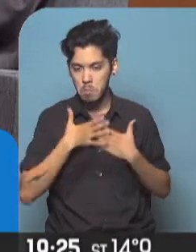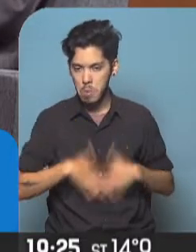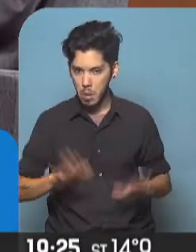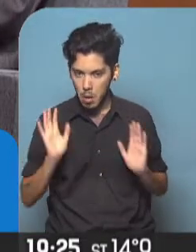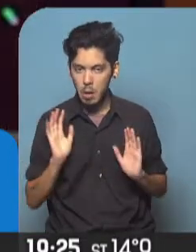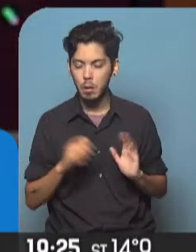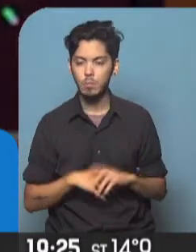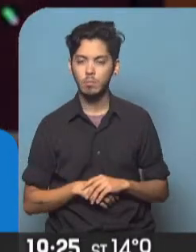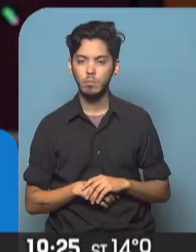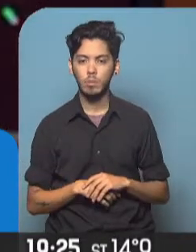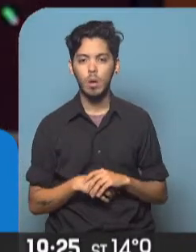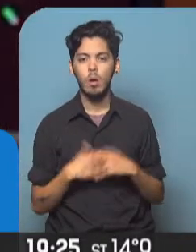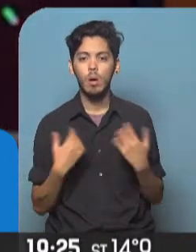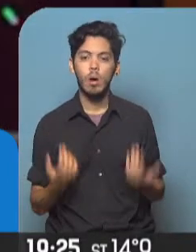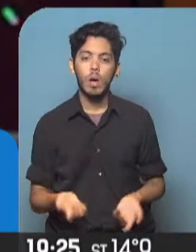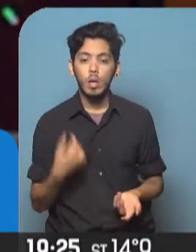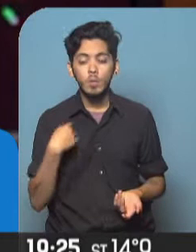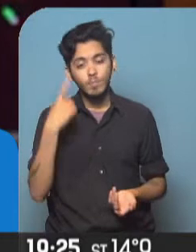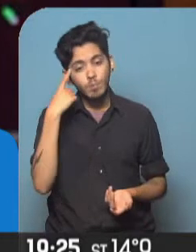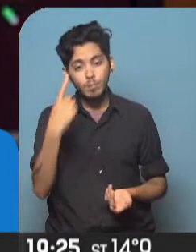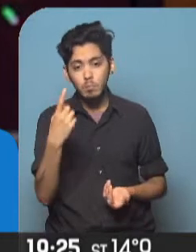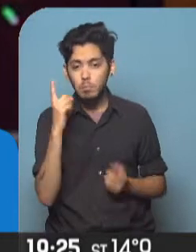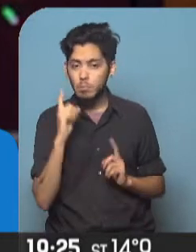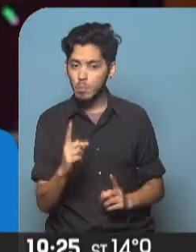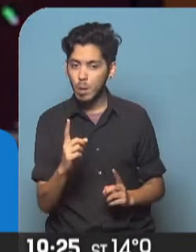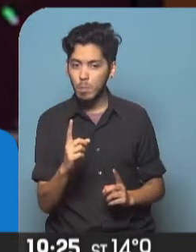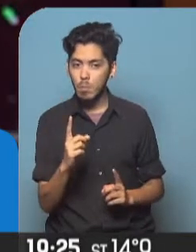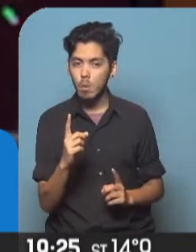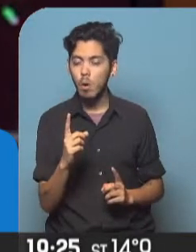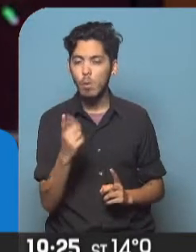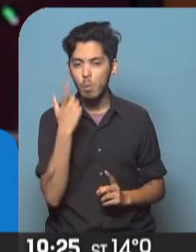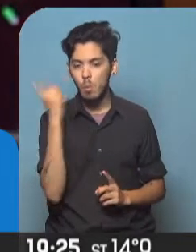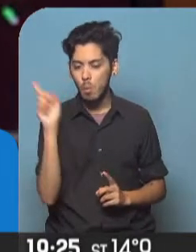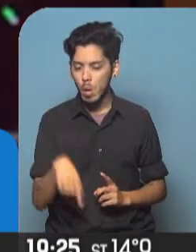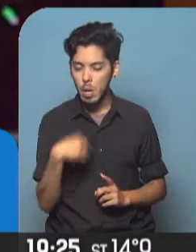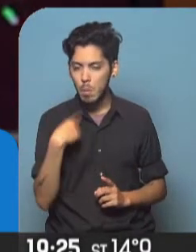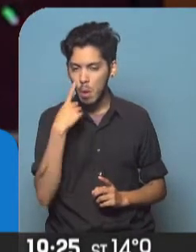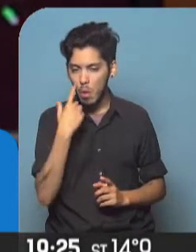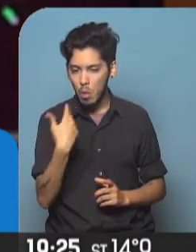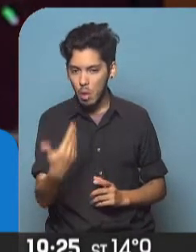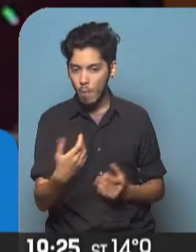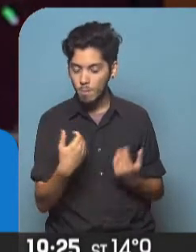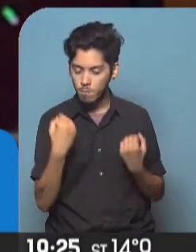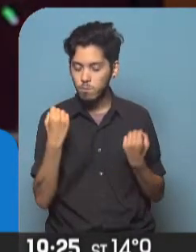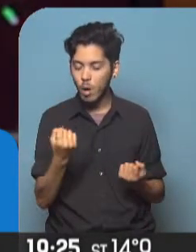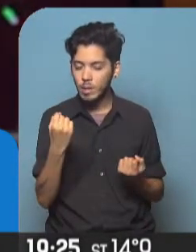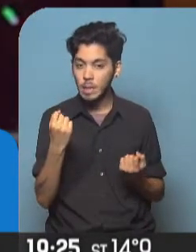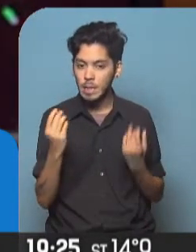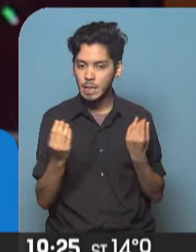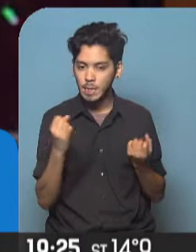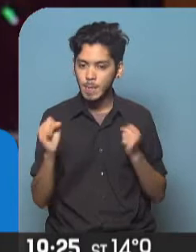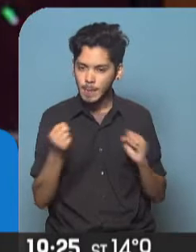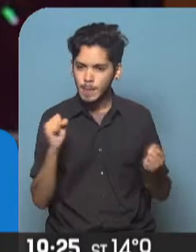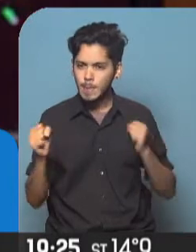tranquilidad. Bueno, es eso, yo creo que veníamos de días de creciente tensión,